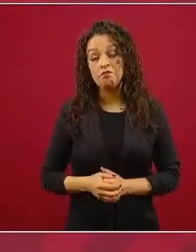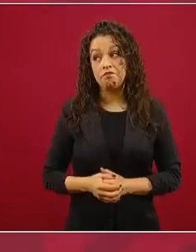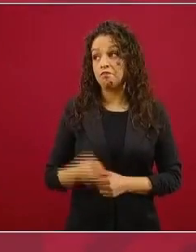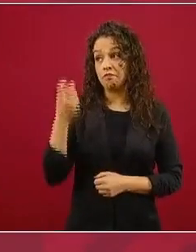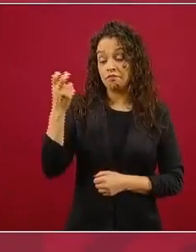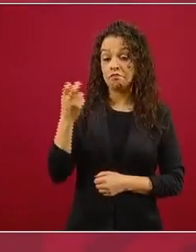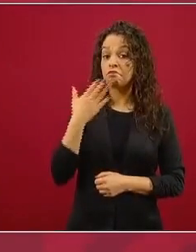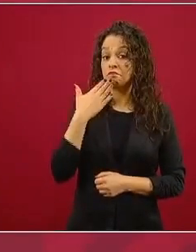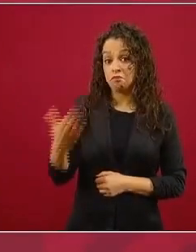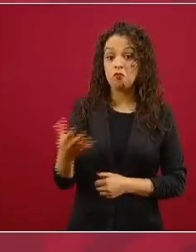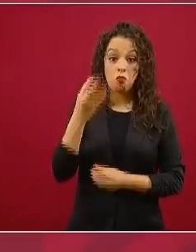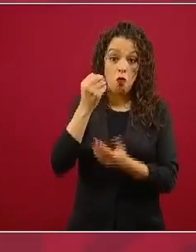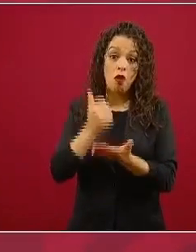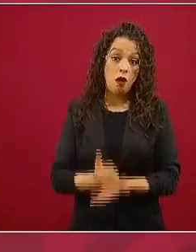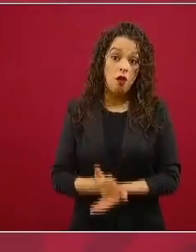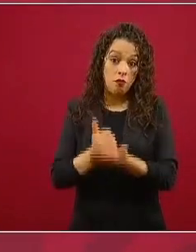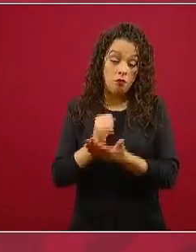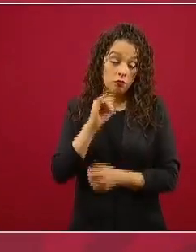porque